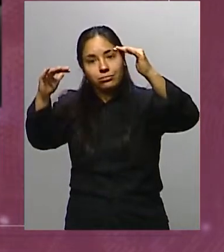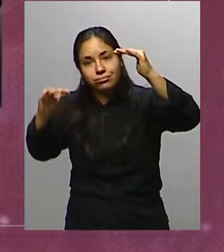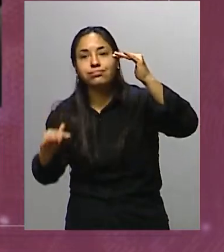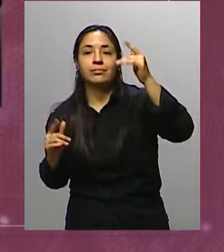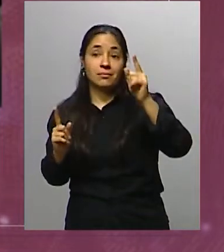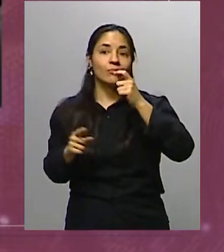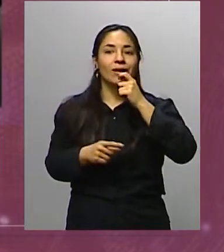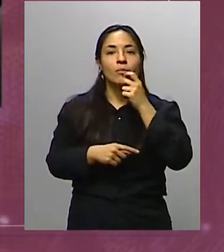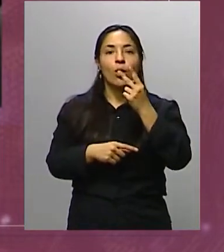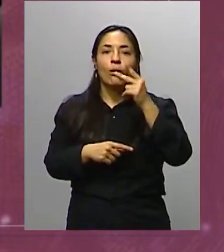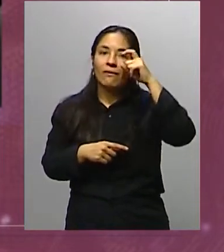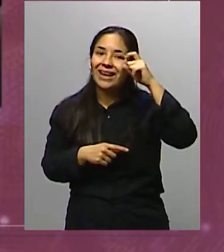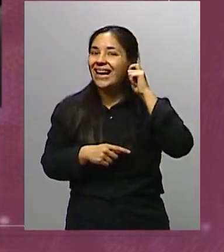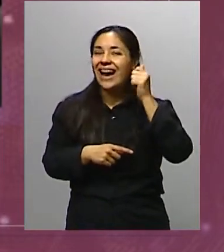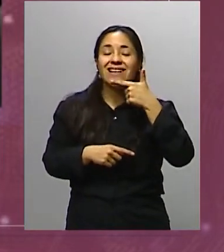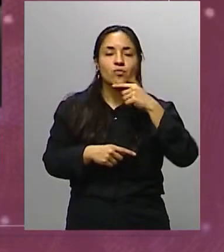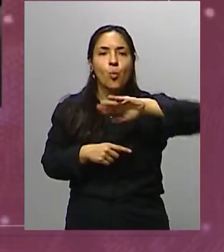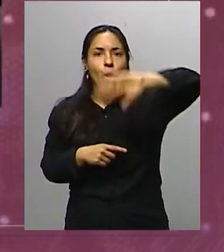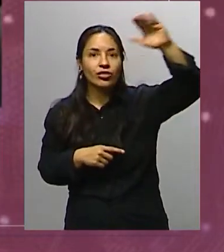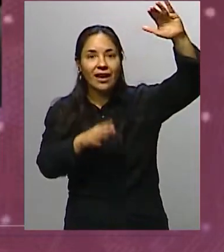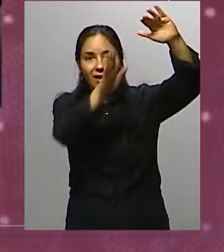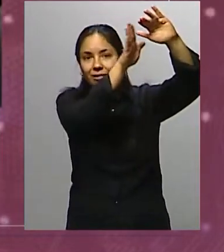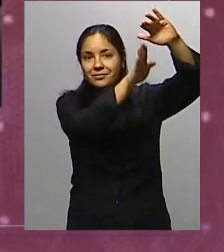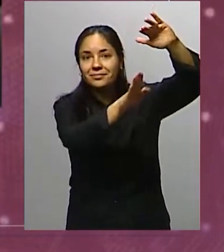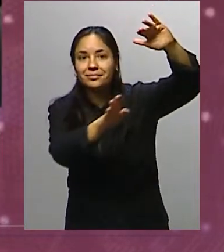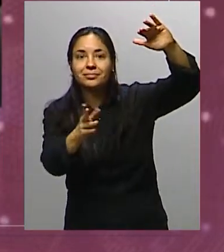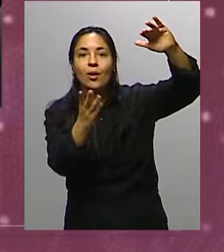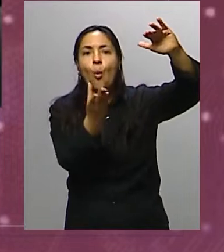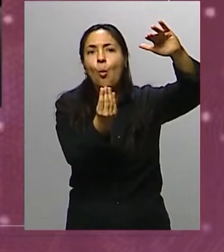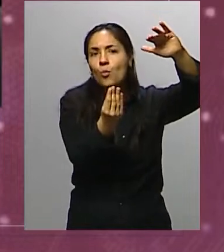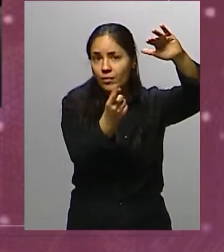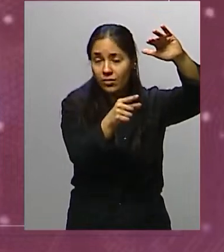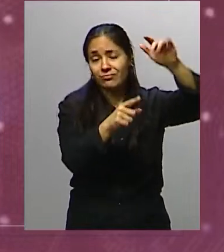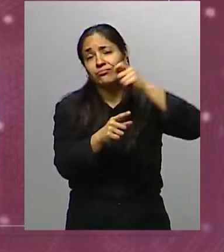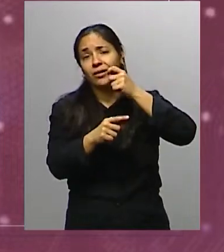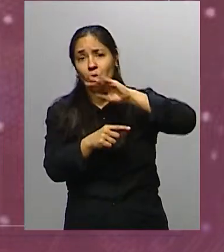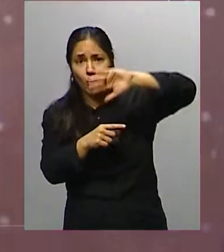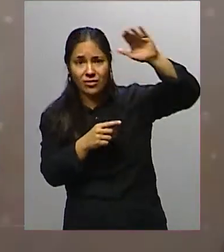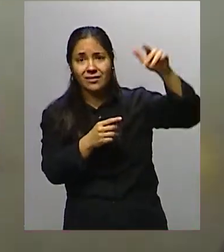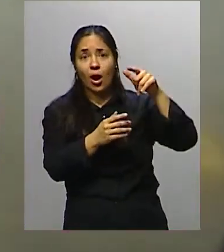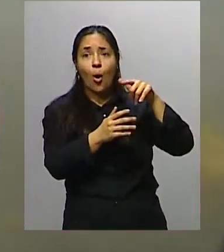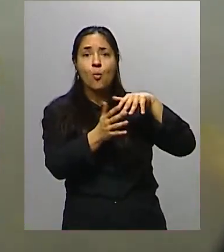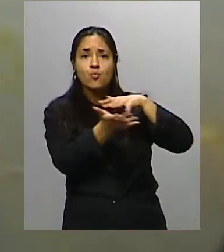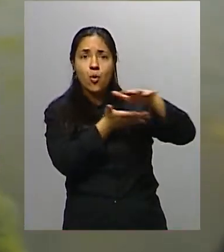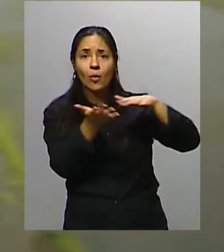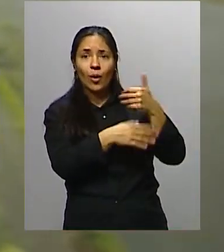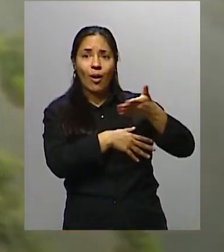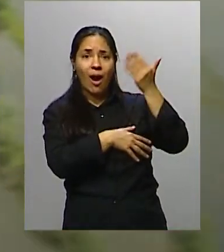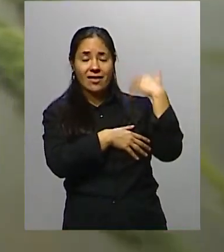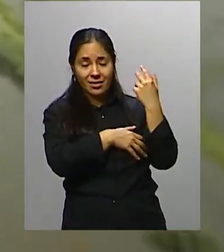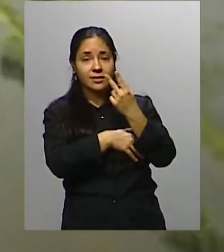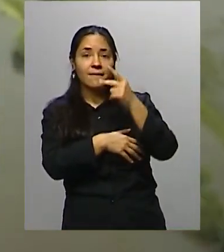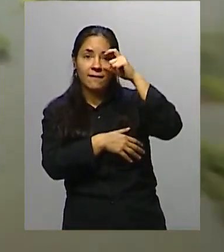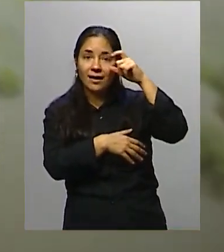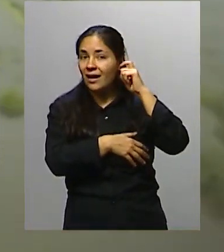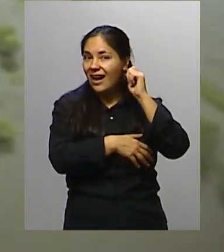un bofedal. Lo vemos claramente en la cordillera, en los pueblos de montaña, donde antiguamente habían vegas,